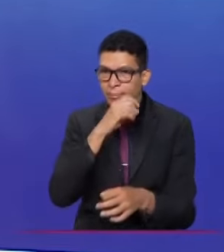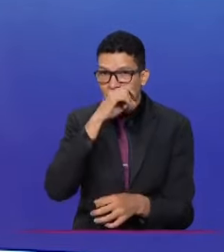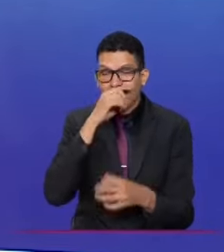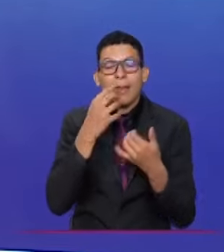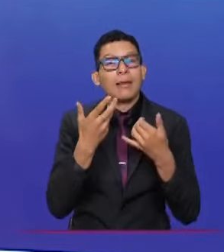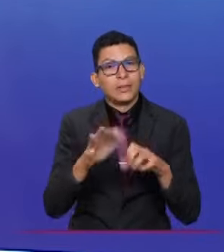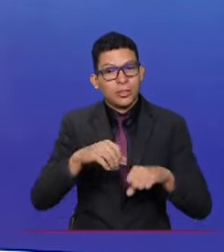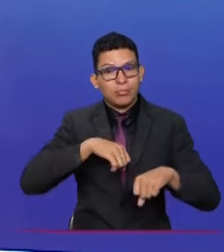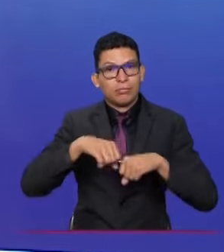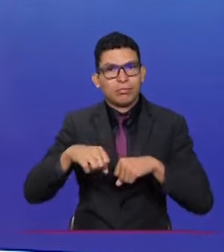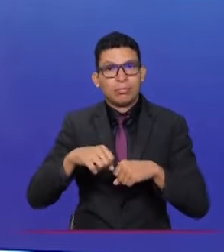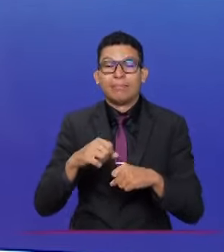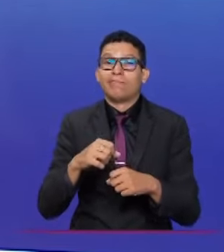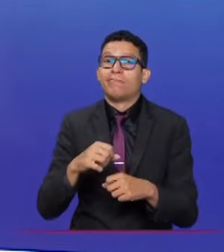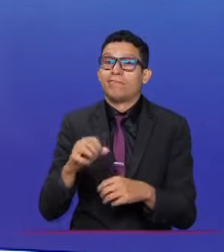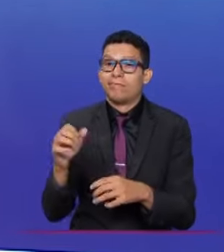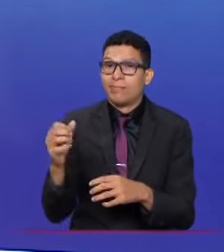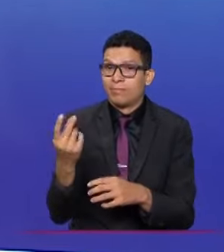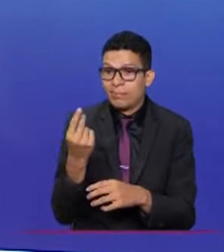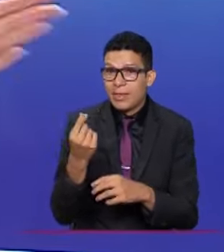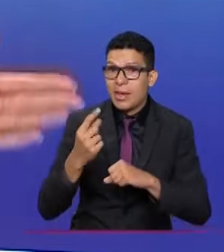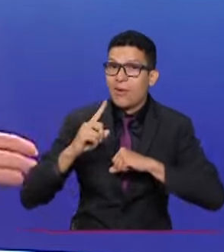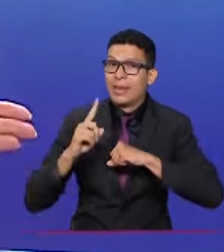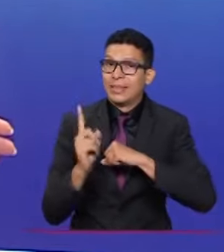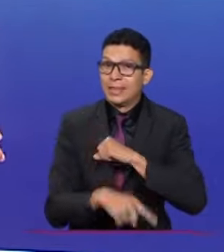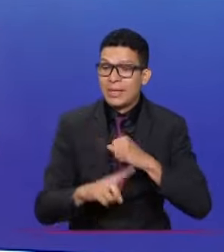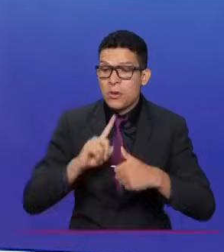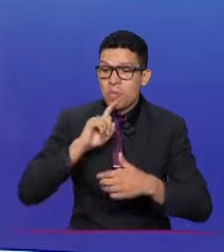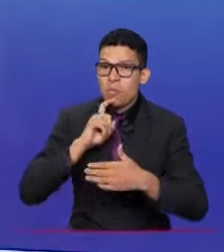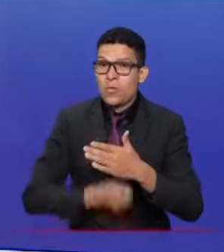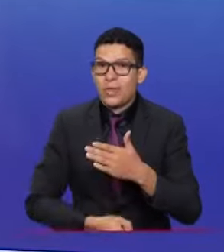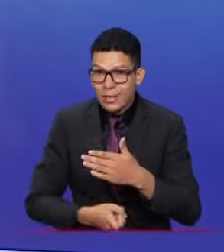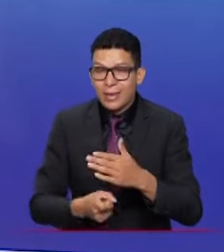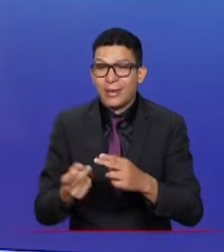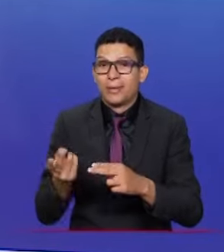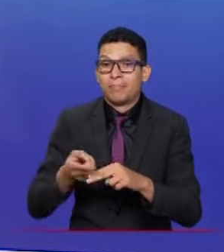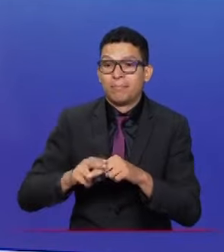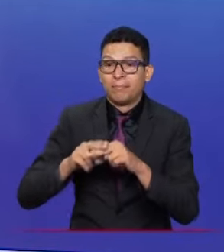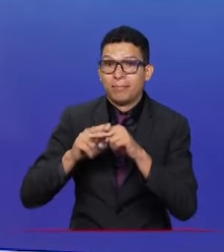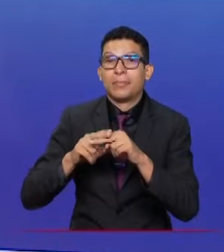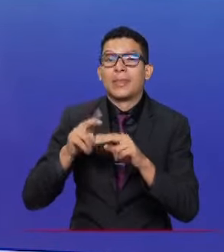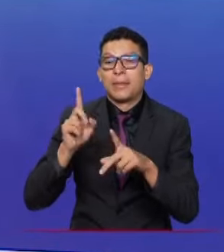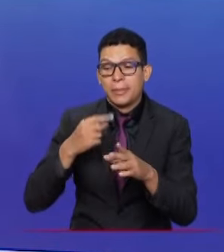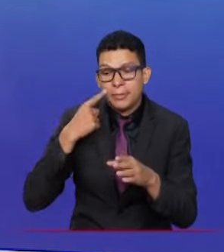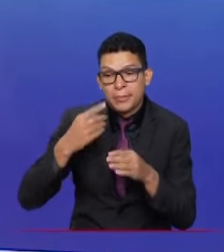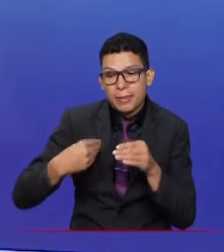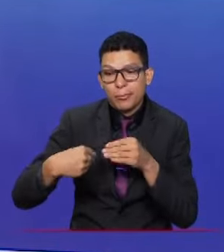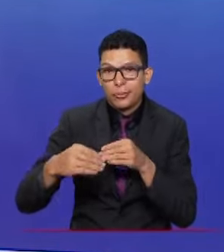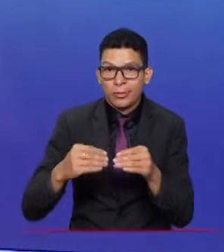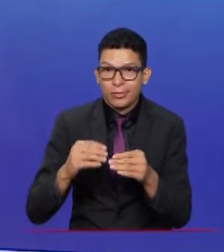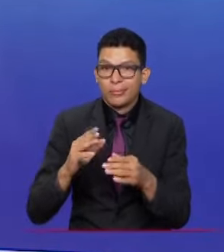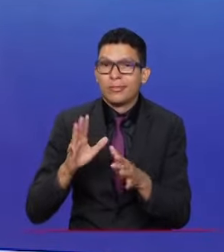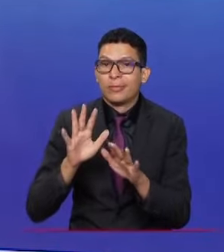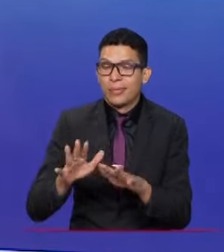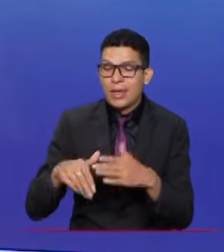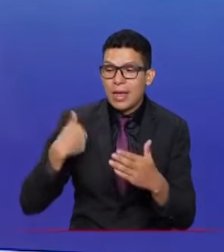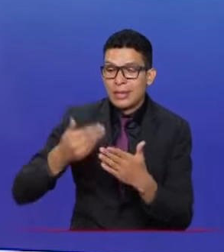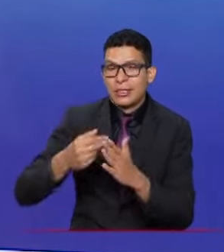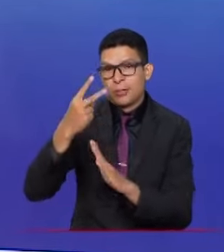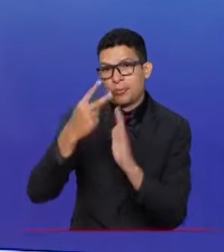están realizando embargos de vigencias del año 2014 y anteriores e iniciando procesos persuasivos y coactivos de vigencias Hasta